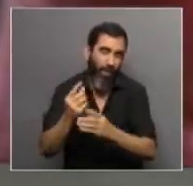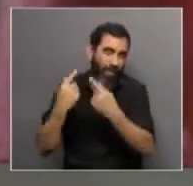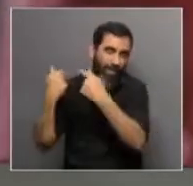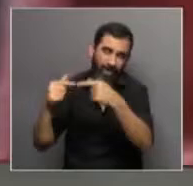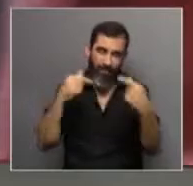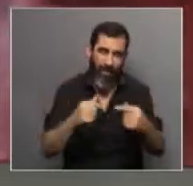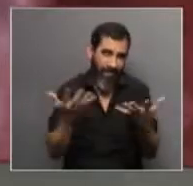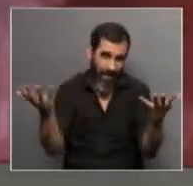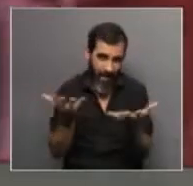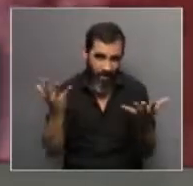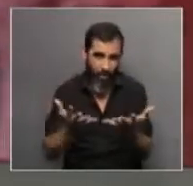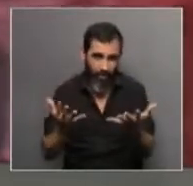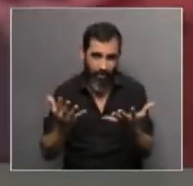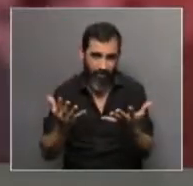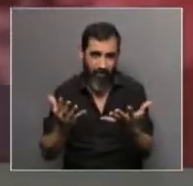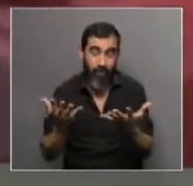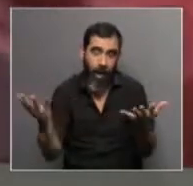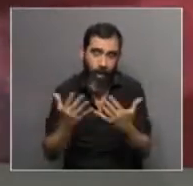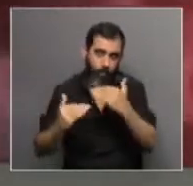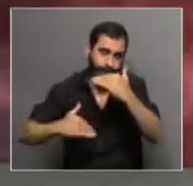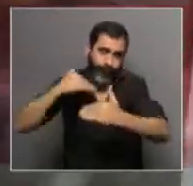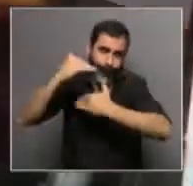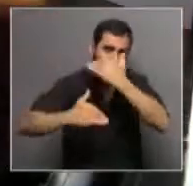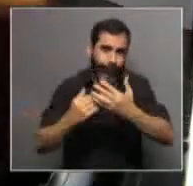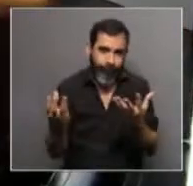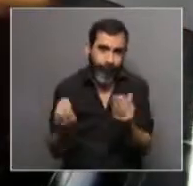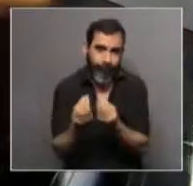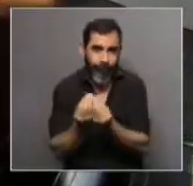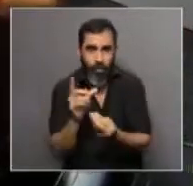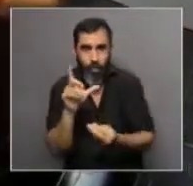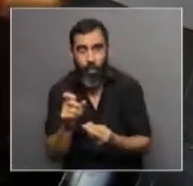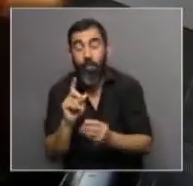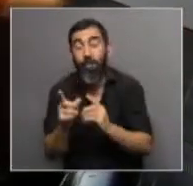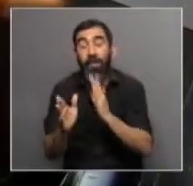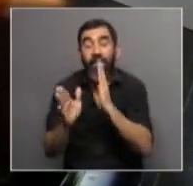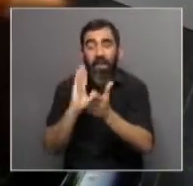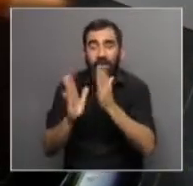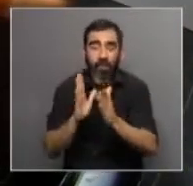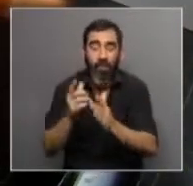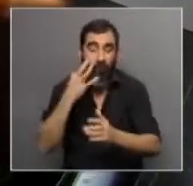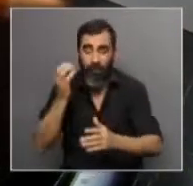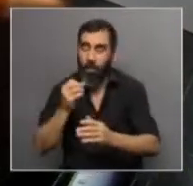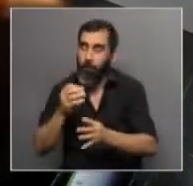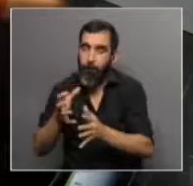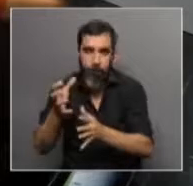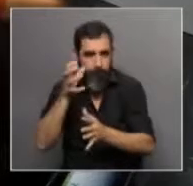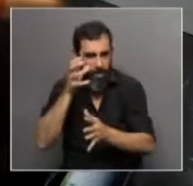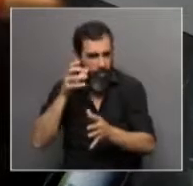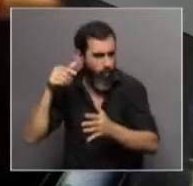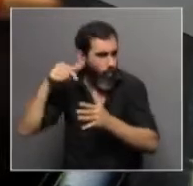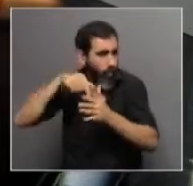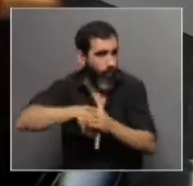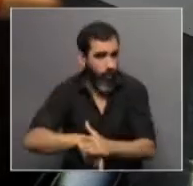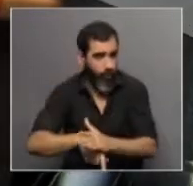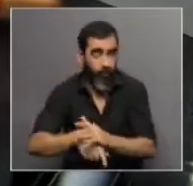la radioterapia tampoco, han avanzado muchísimo, y los tratamientos eran mucho más agresivos, tanto desde